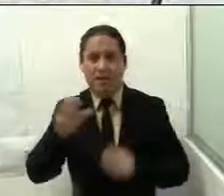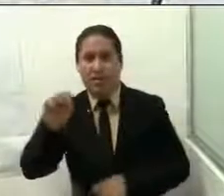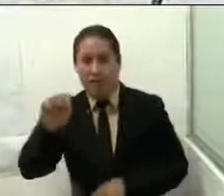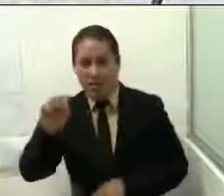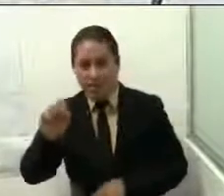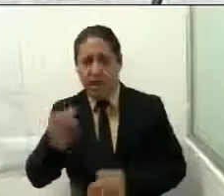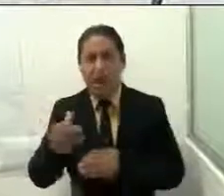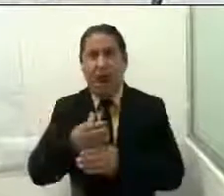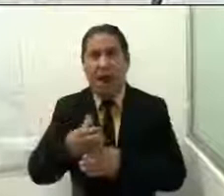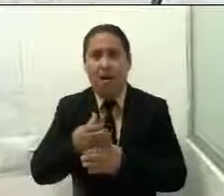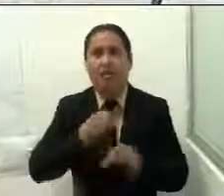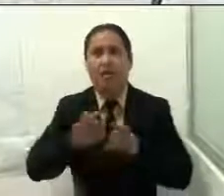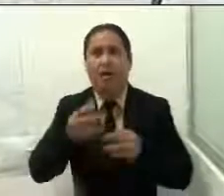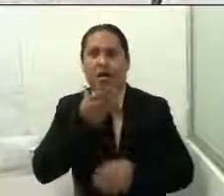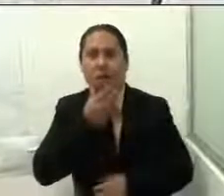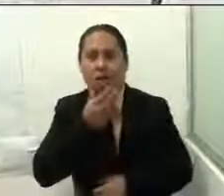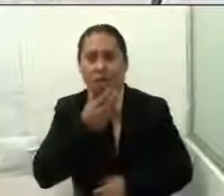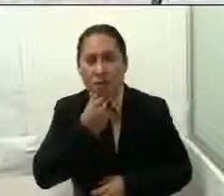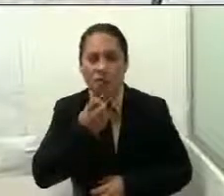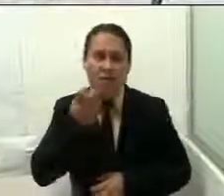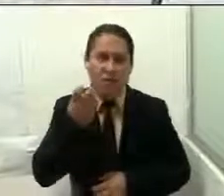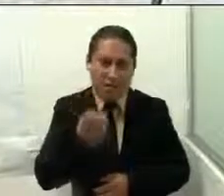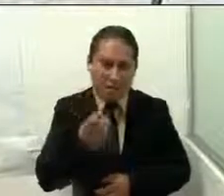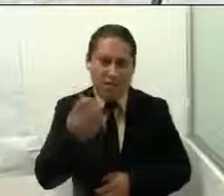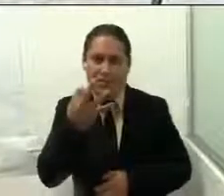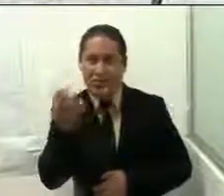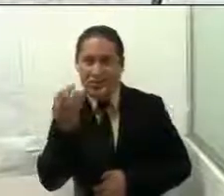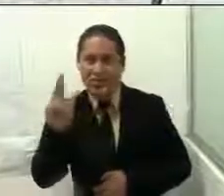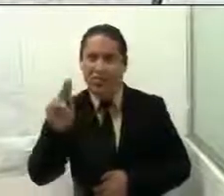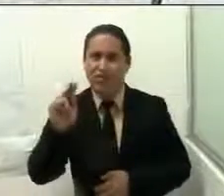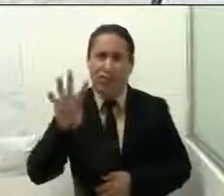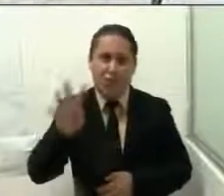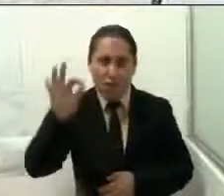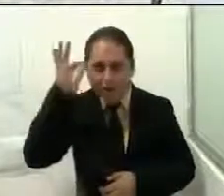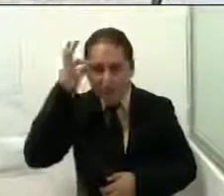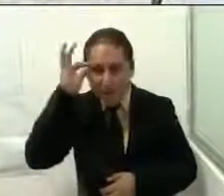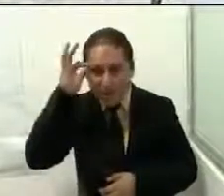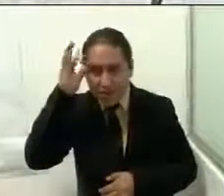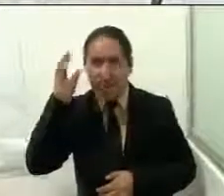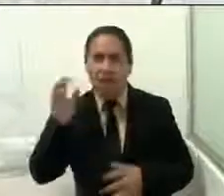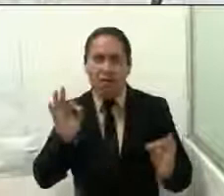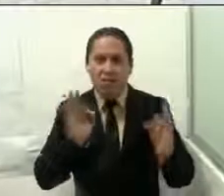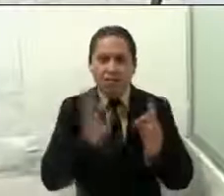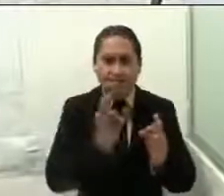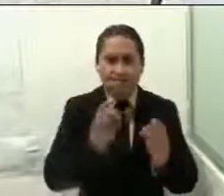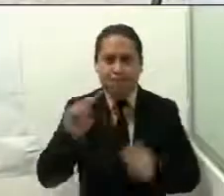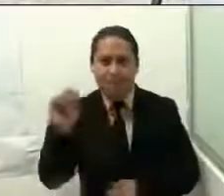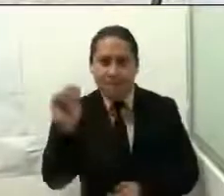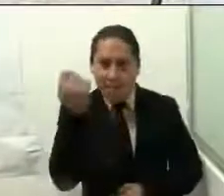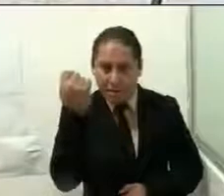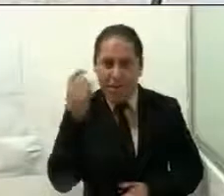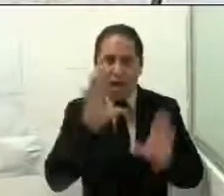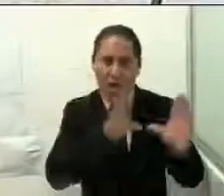cafeticultores con 384 servicios de asistencia técnica destinando